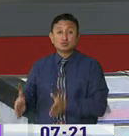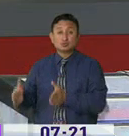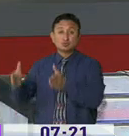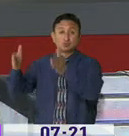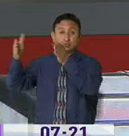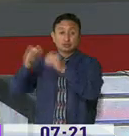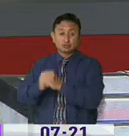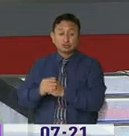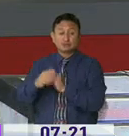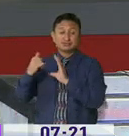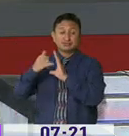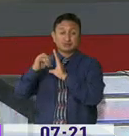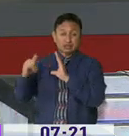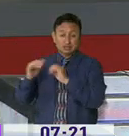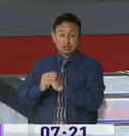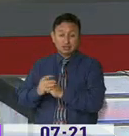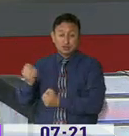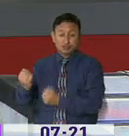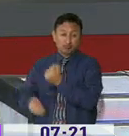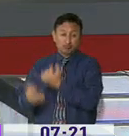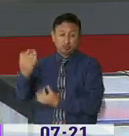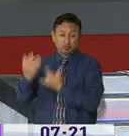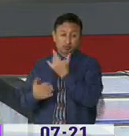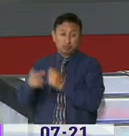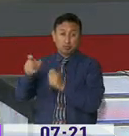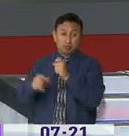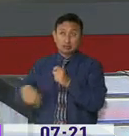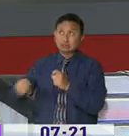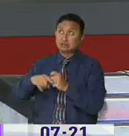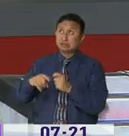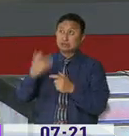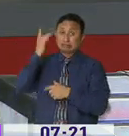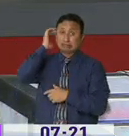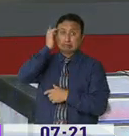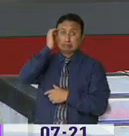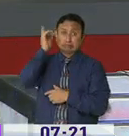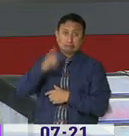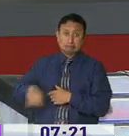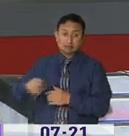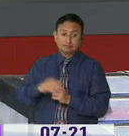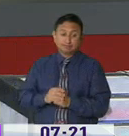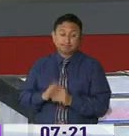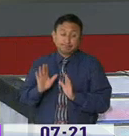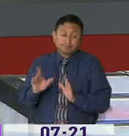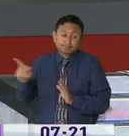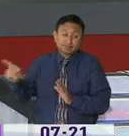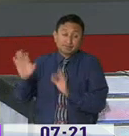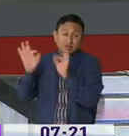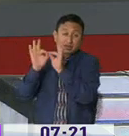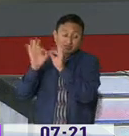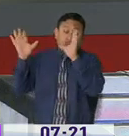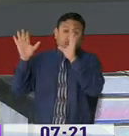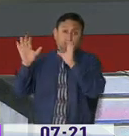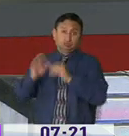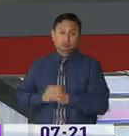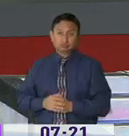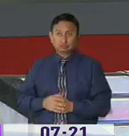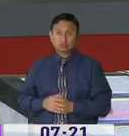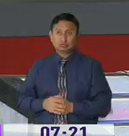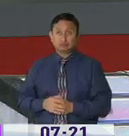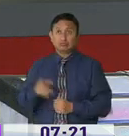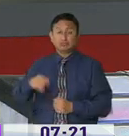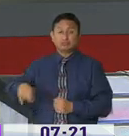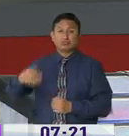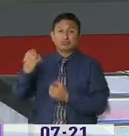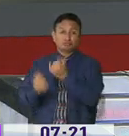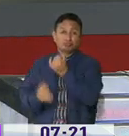los bañistas y moradores que se encontraban en ese lugar. Al parecer un cortocircuito pues había provocado este flagelo en el segundo